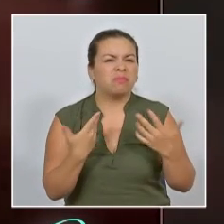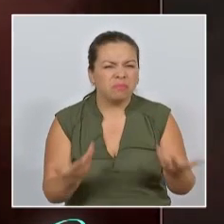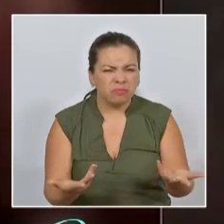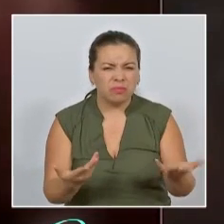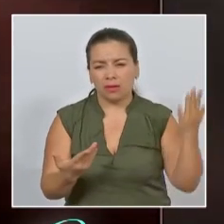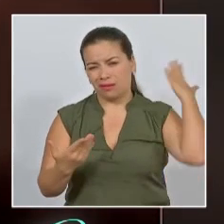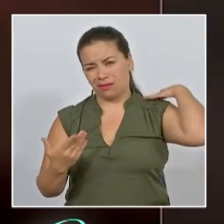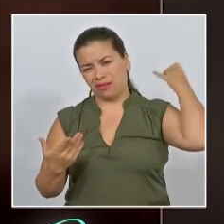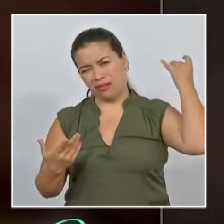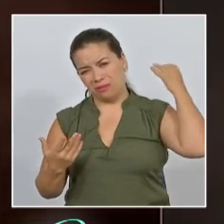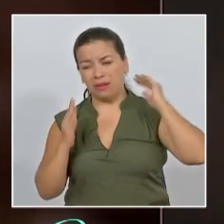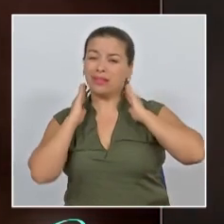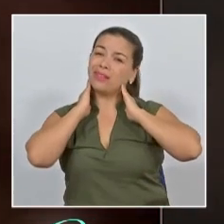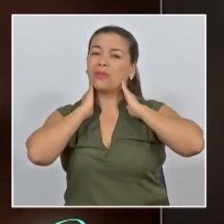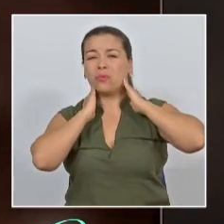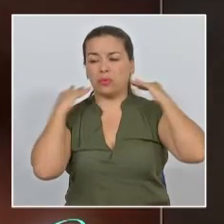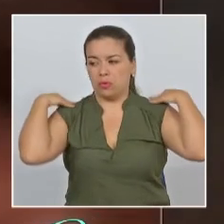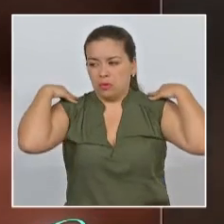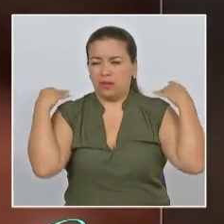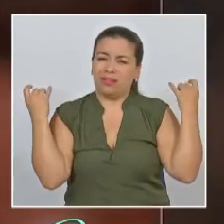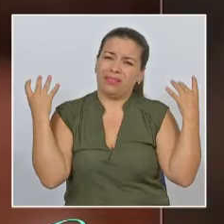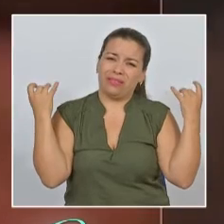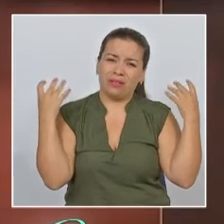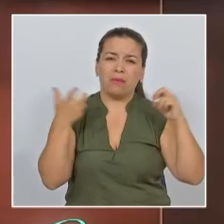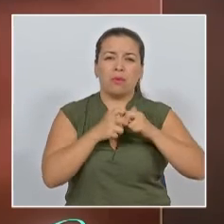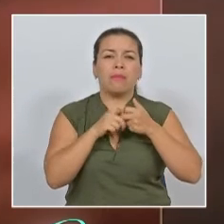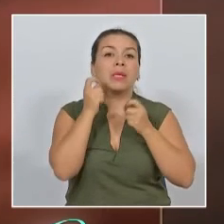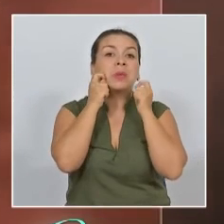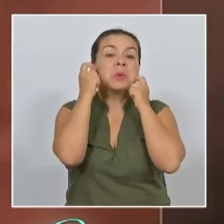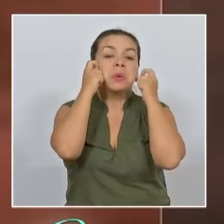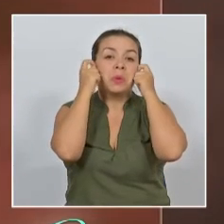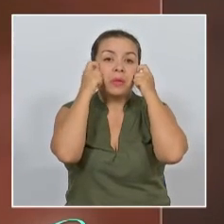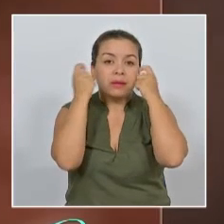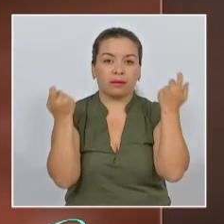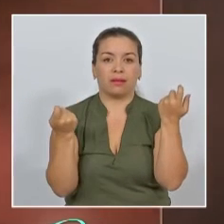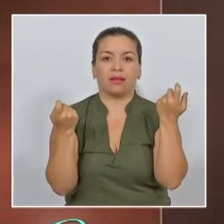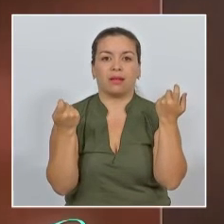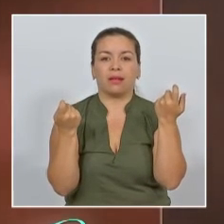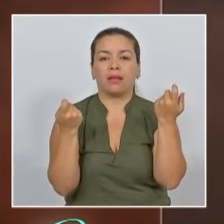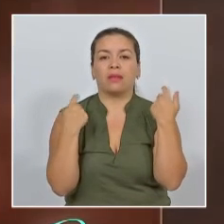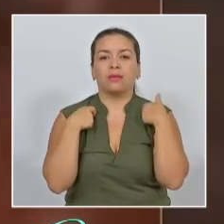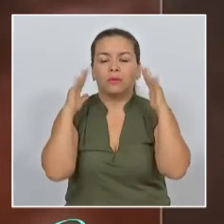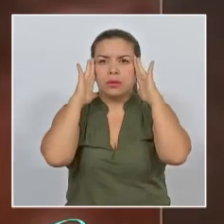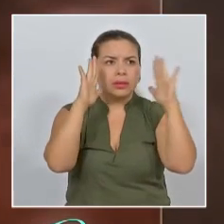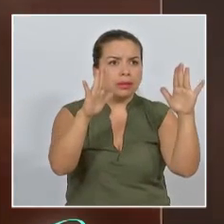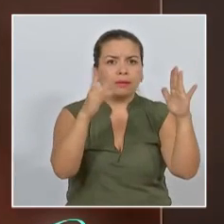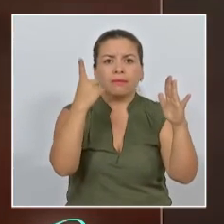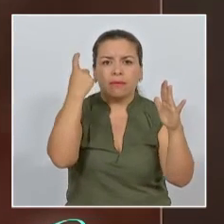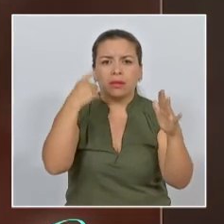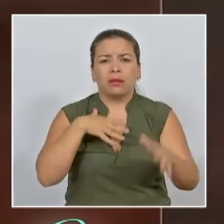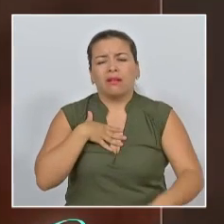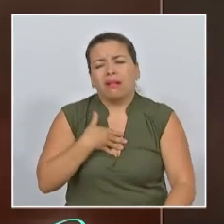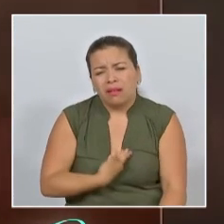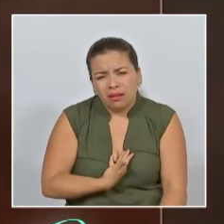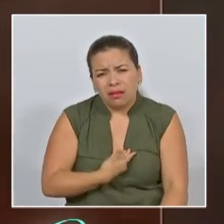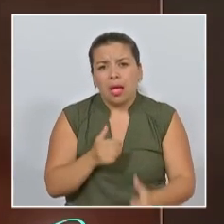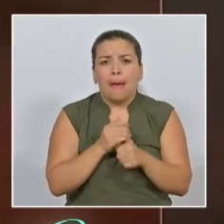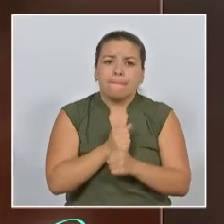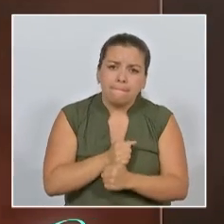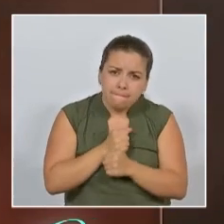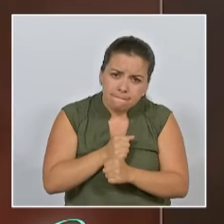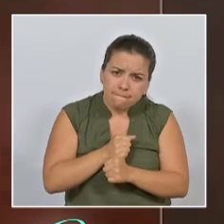de espalda, cuello y hombros, problemas de acné, fallas en la concentración, fatiga,